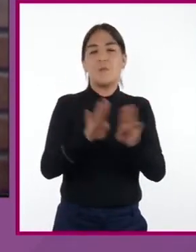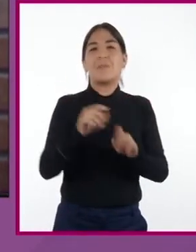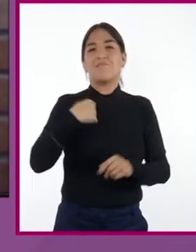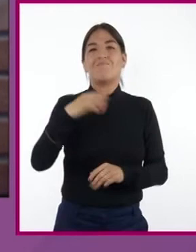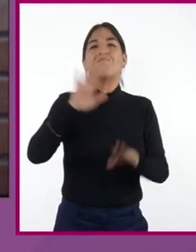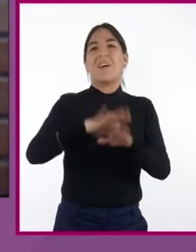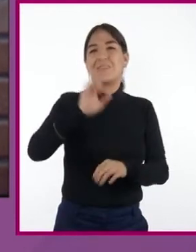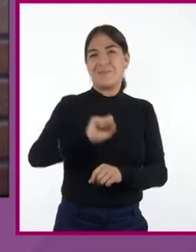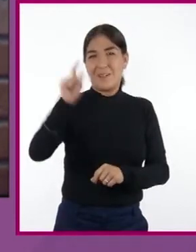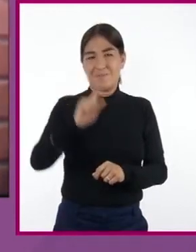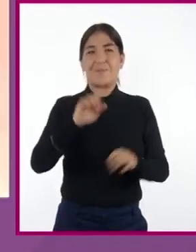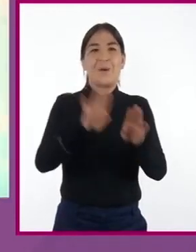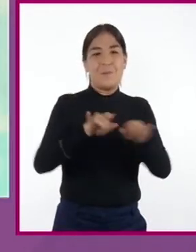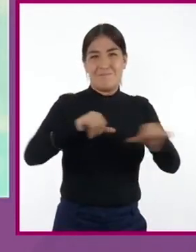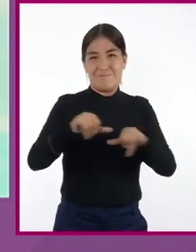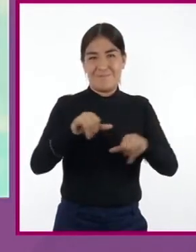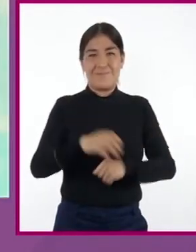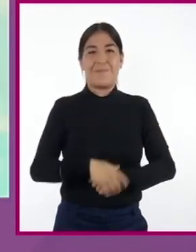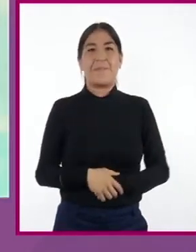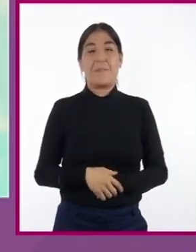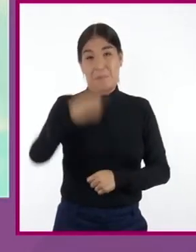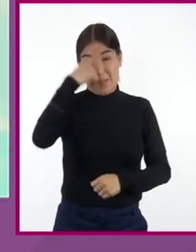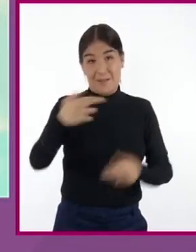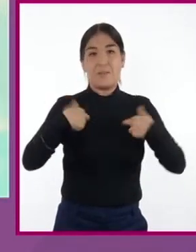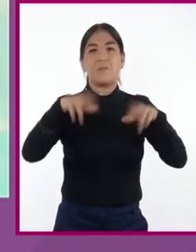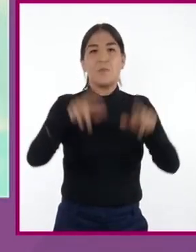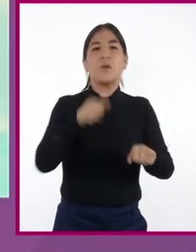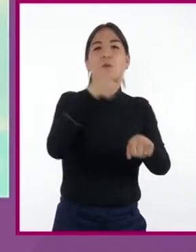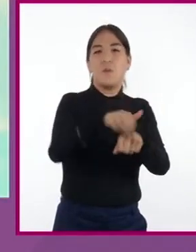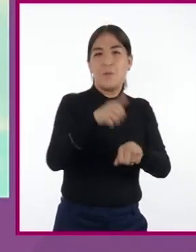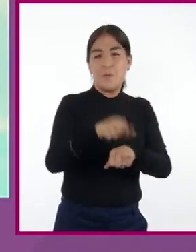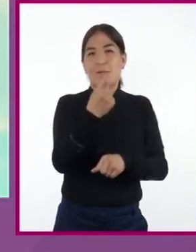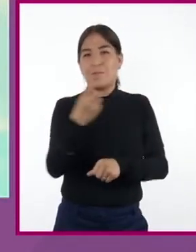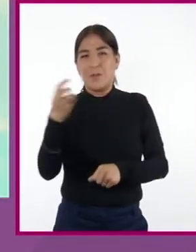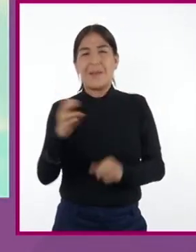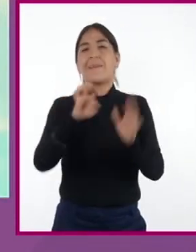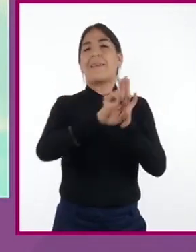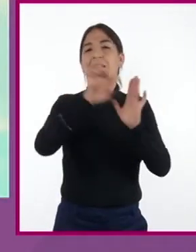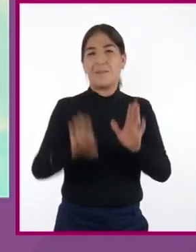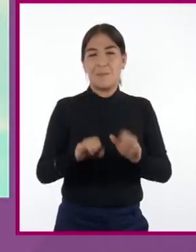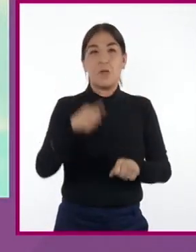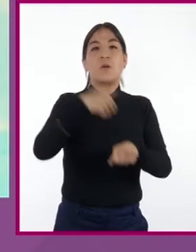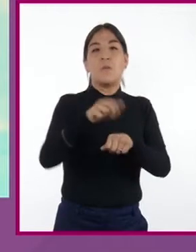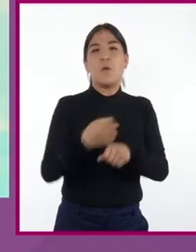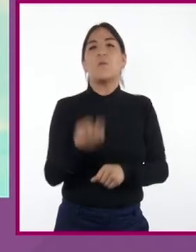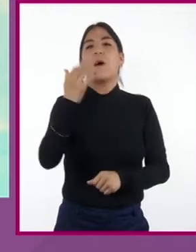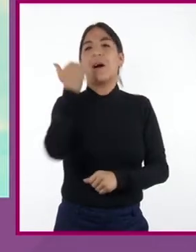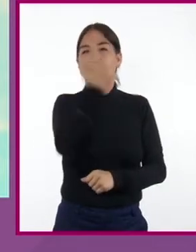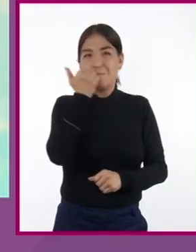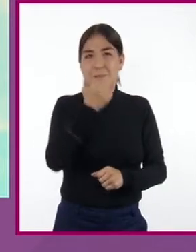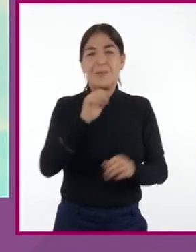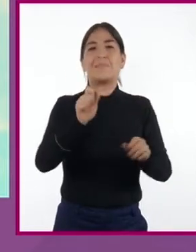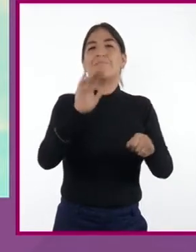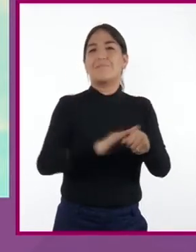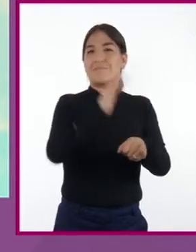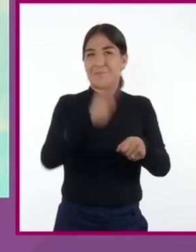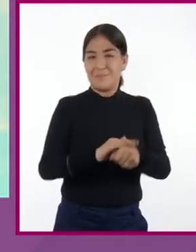famosos ejes cartesianos, para representar datos numéricos. Por ejemplo, el número de alumno por promedio de